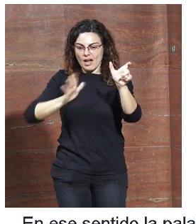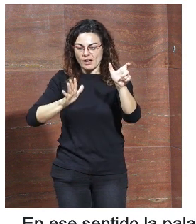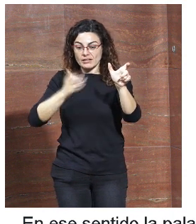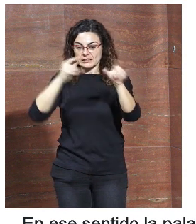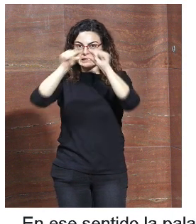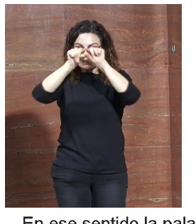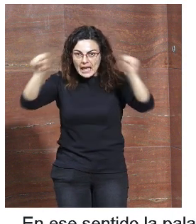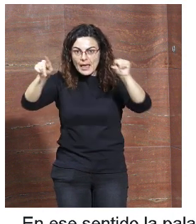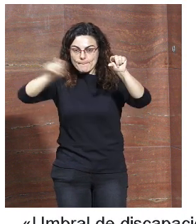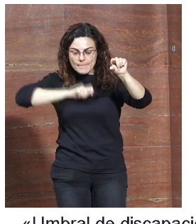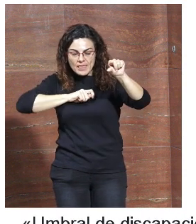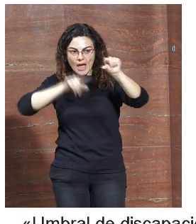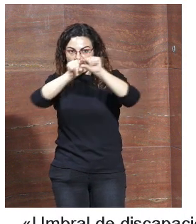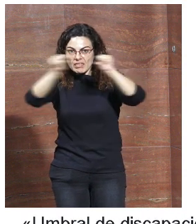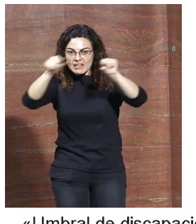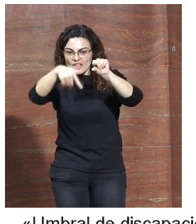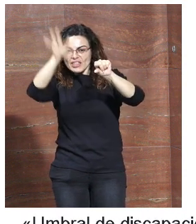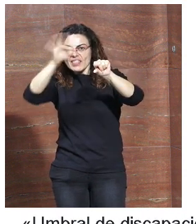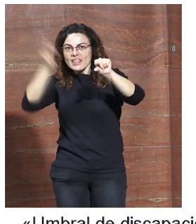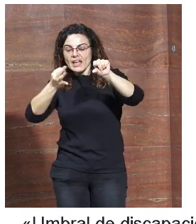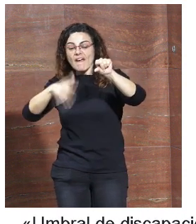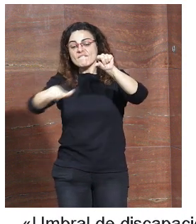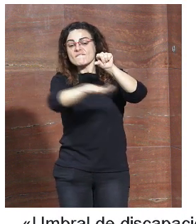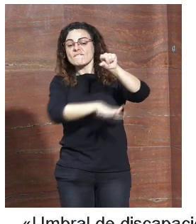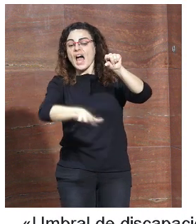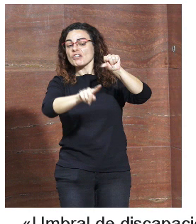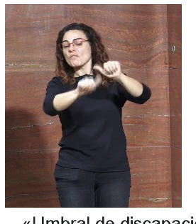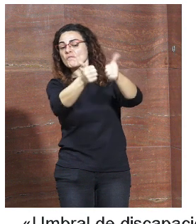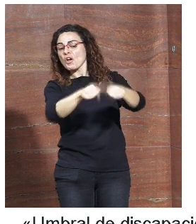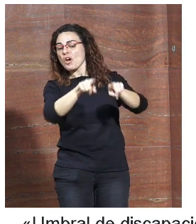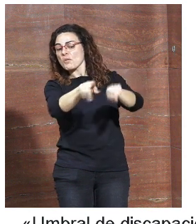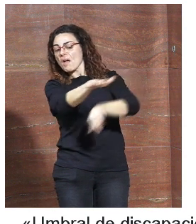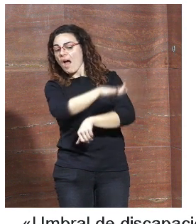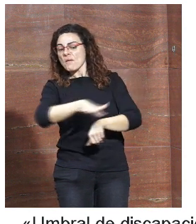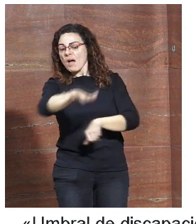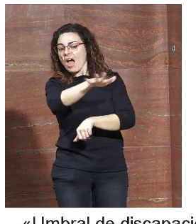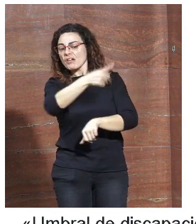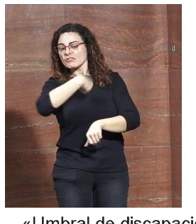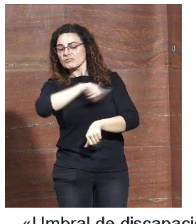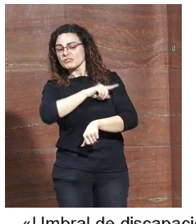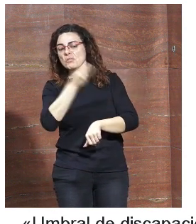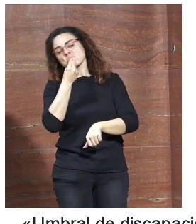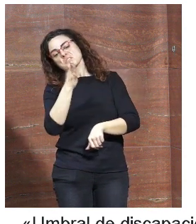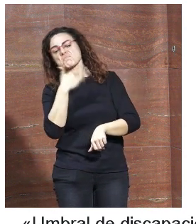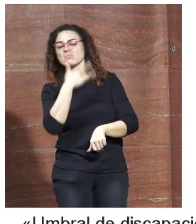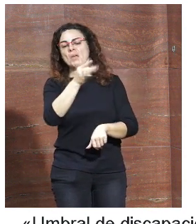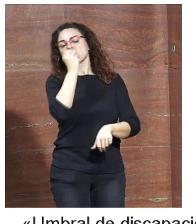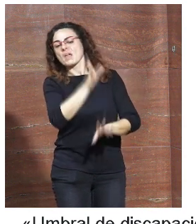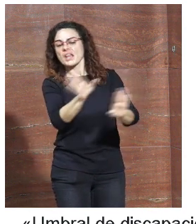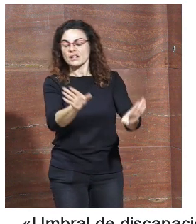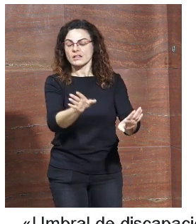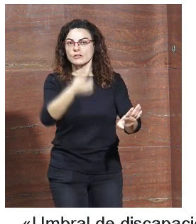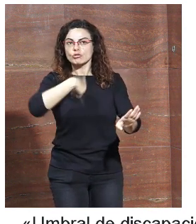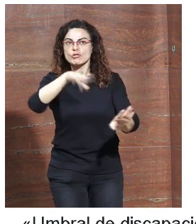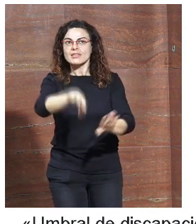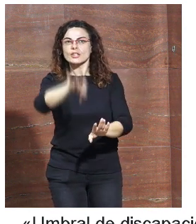es decir, decidir que, bueno, este barrio, así como está, lo damos por bueno. Lo que hemos decidido